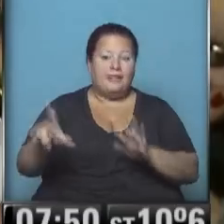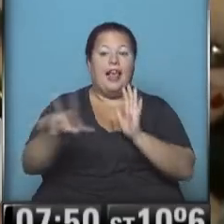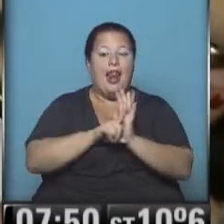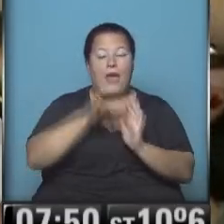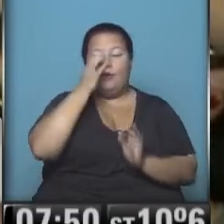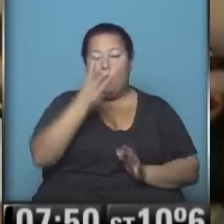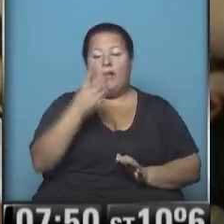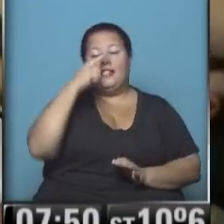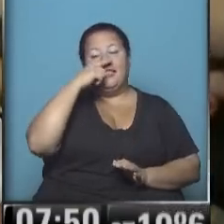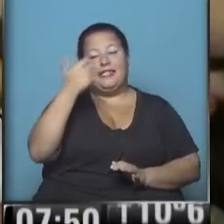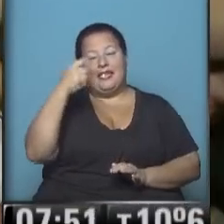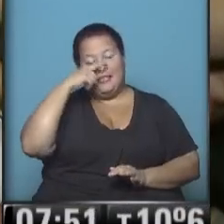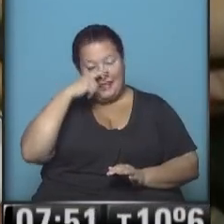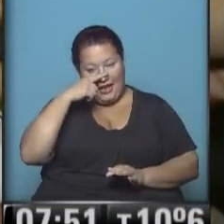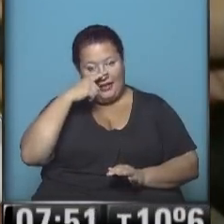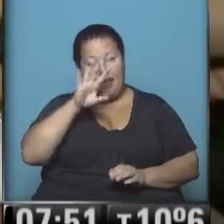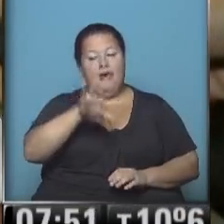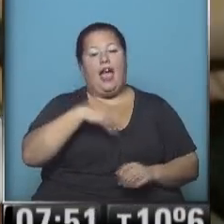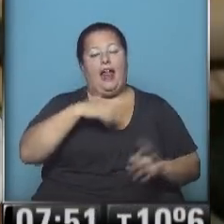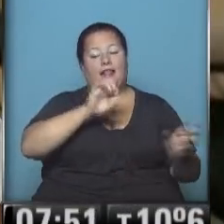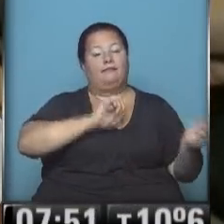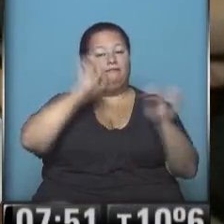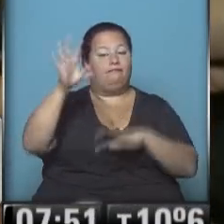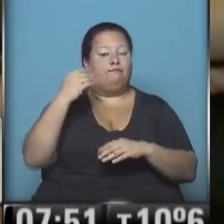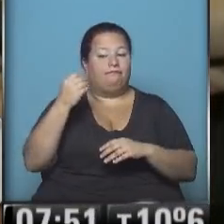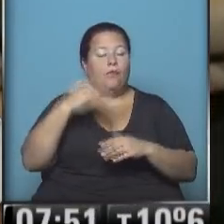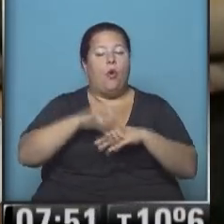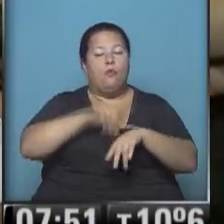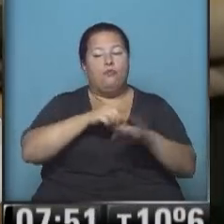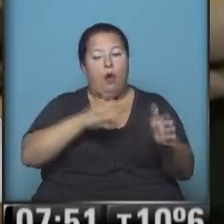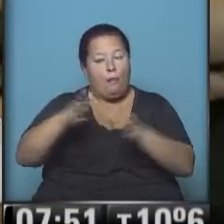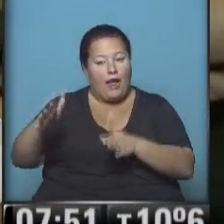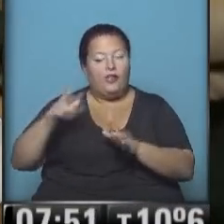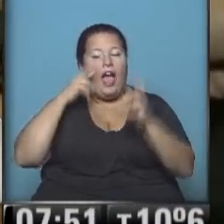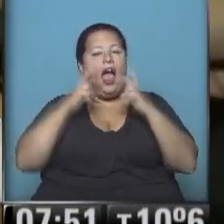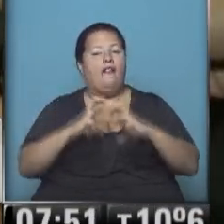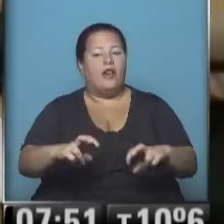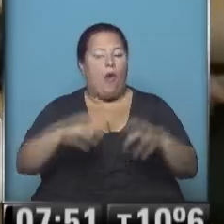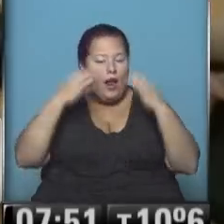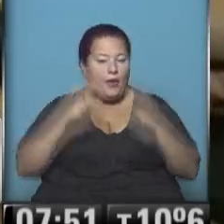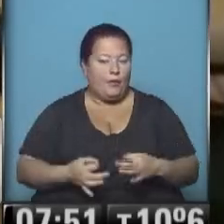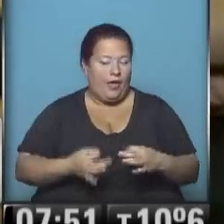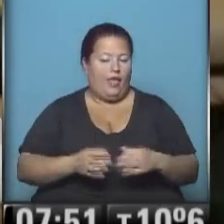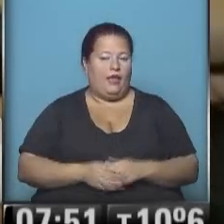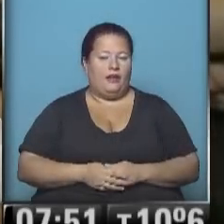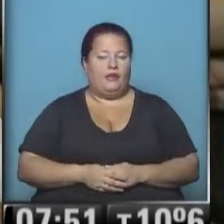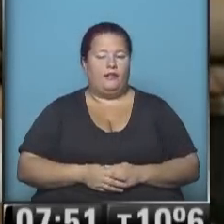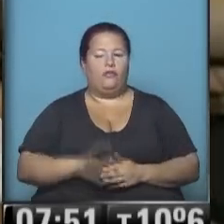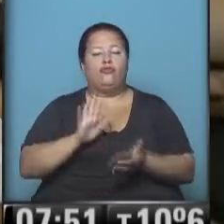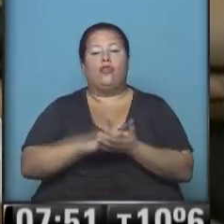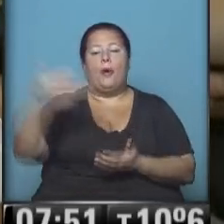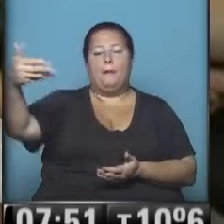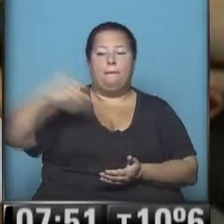de 24.767 de extradición argentina, que es un proceso en el cual se hace la investigación específica de lo